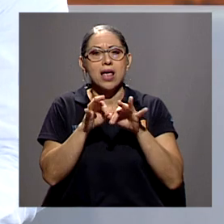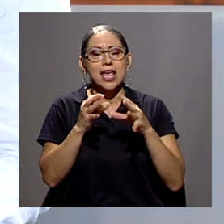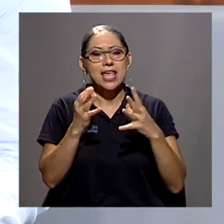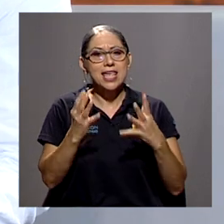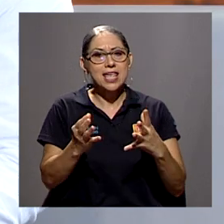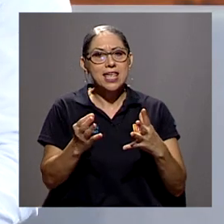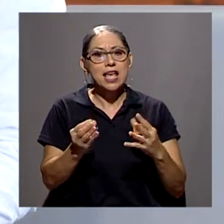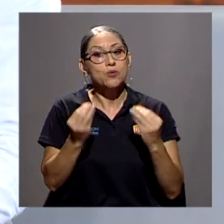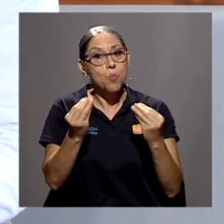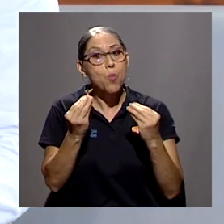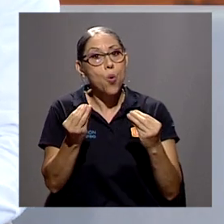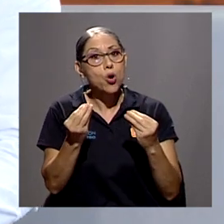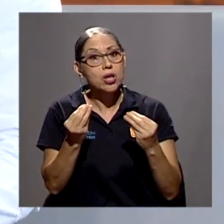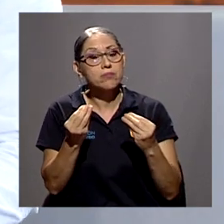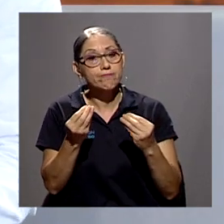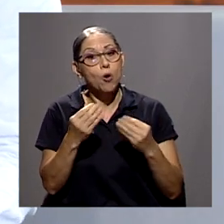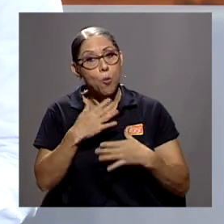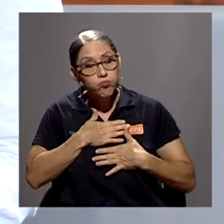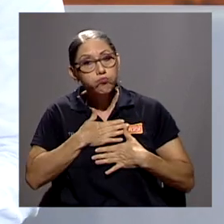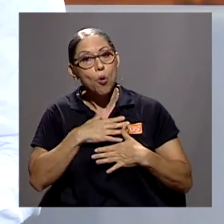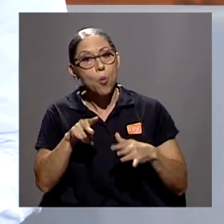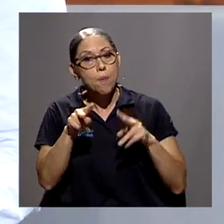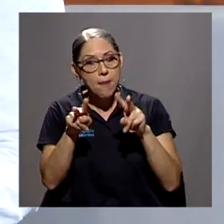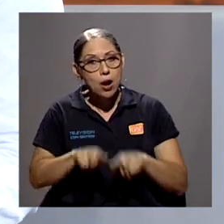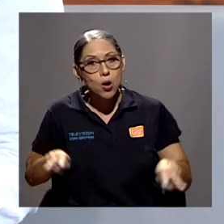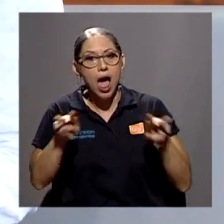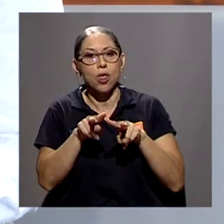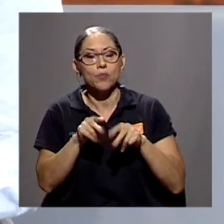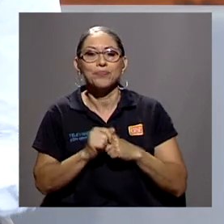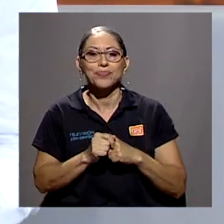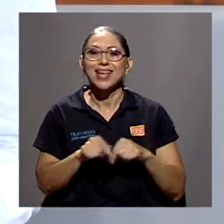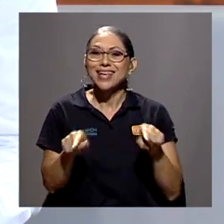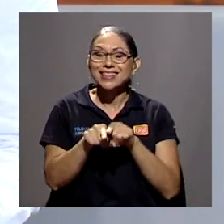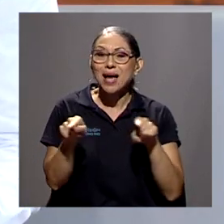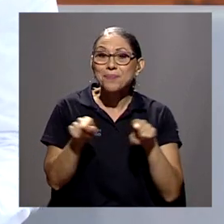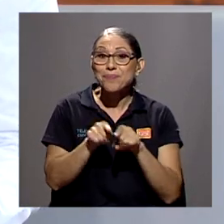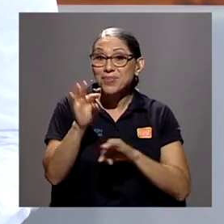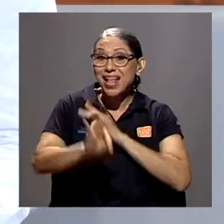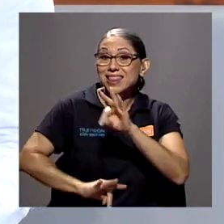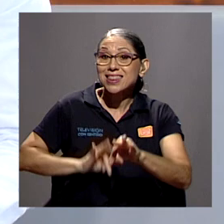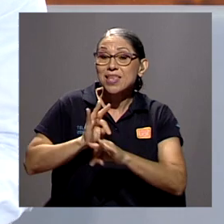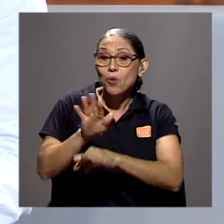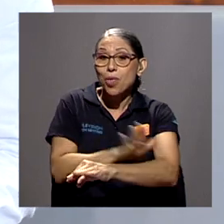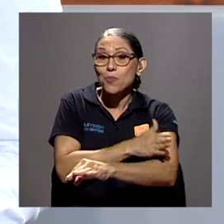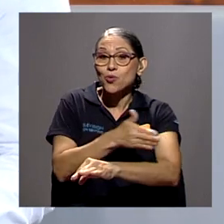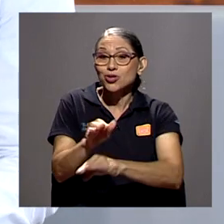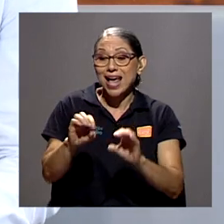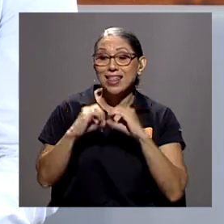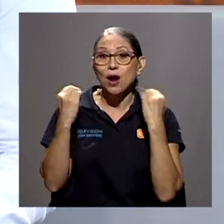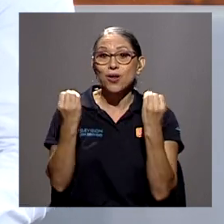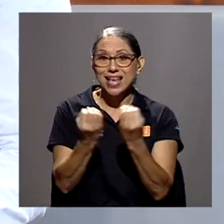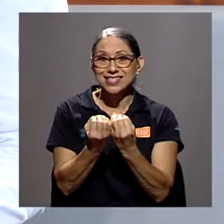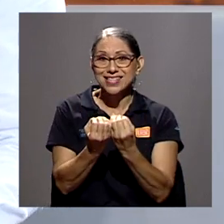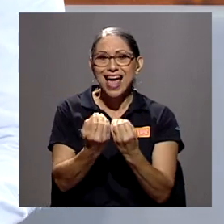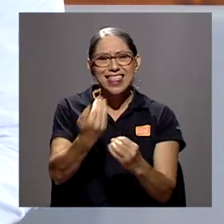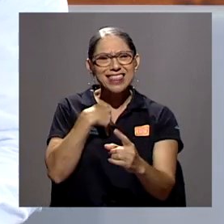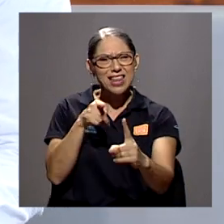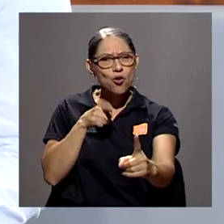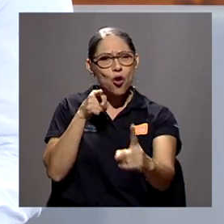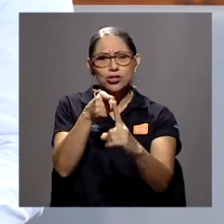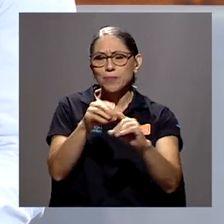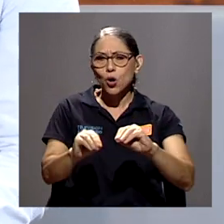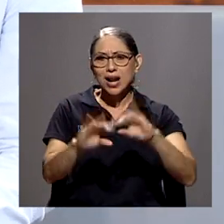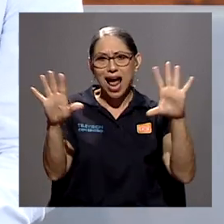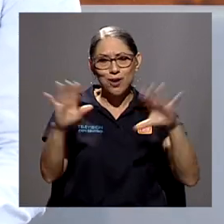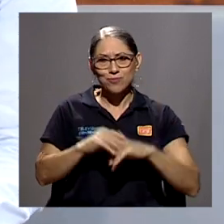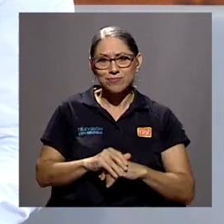valorado y otra cosa que muy importante es los el tipo de música que hace la orquesta que tiene un concepto muy claro entonces como